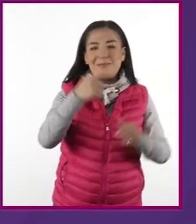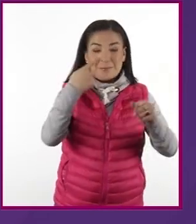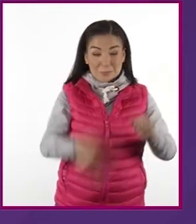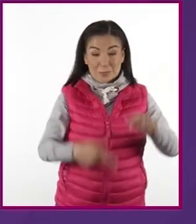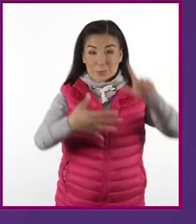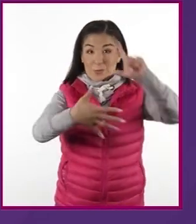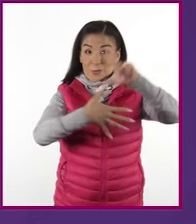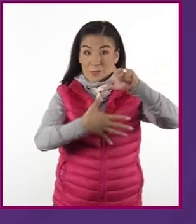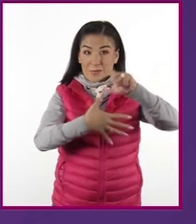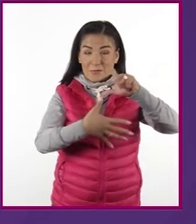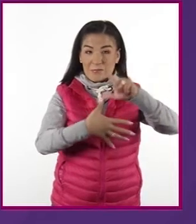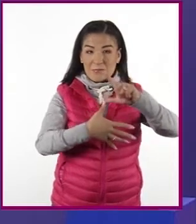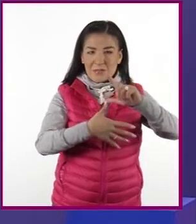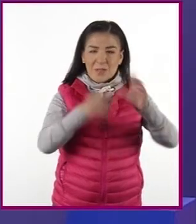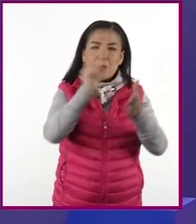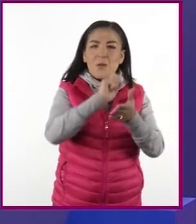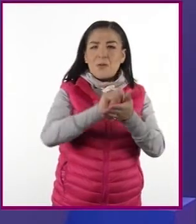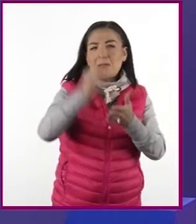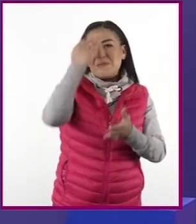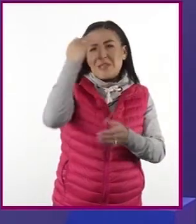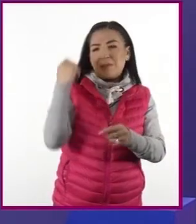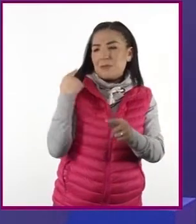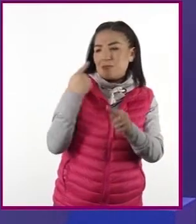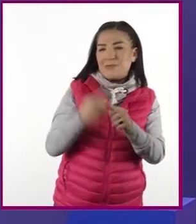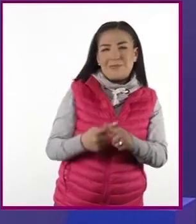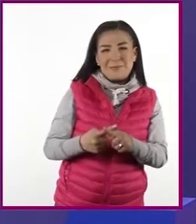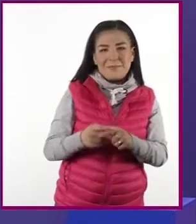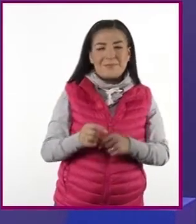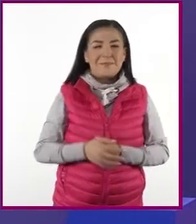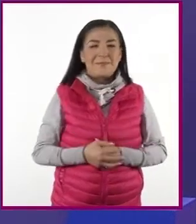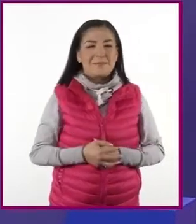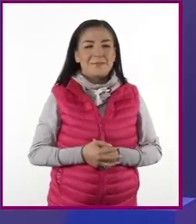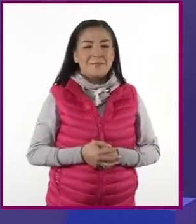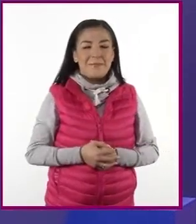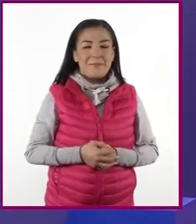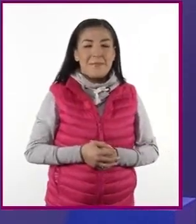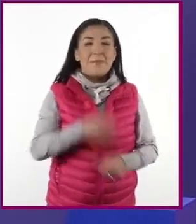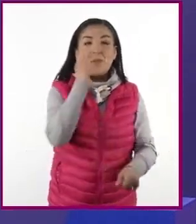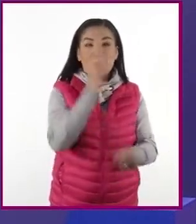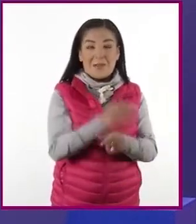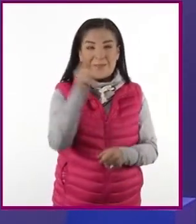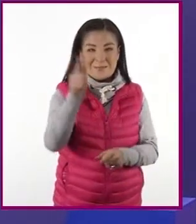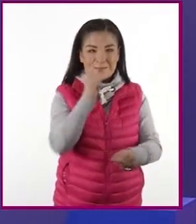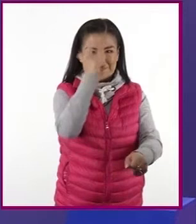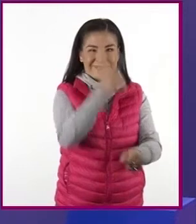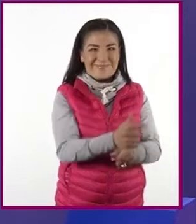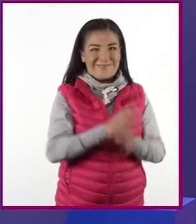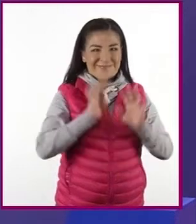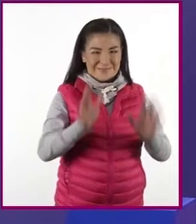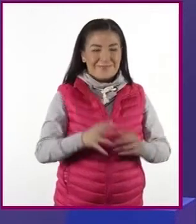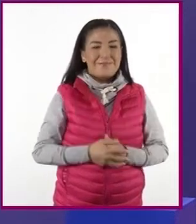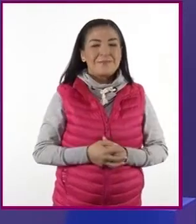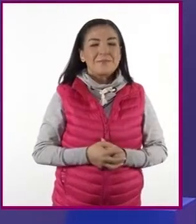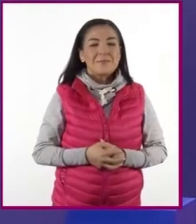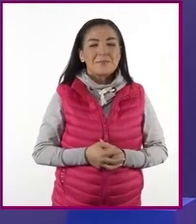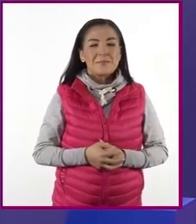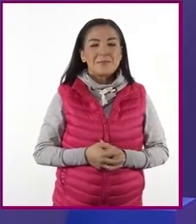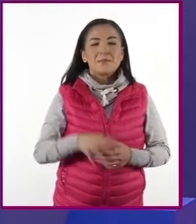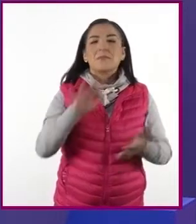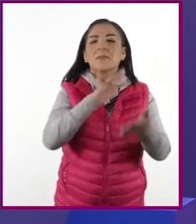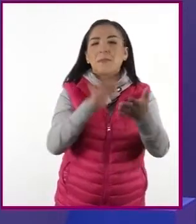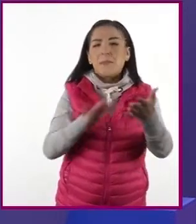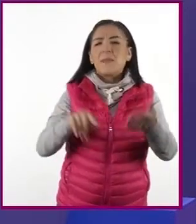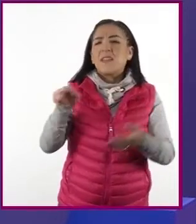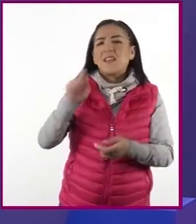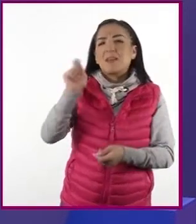últimas décadas. Como habrán podido darse cuenta, el prólogo prepara al lector